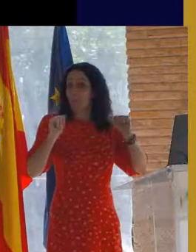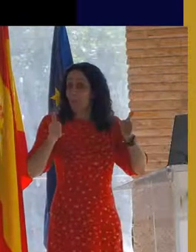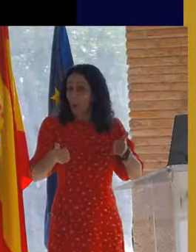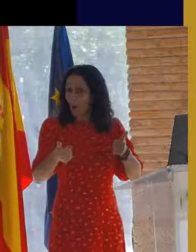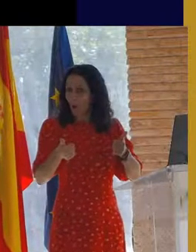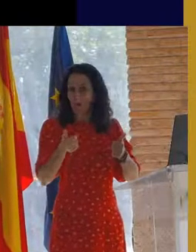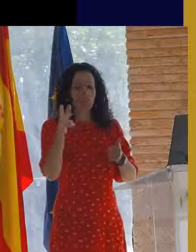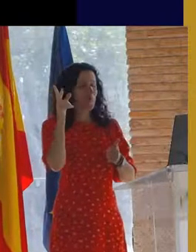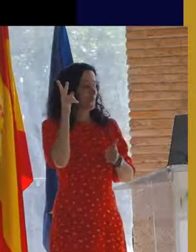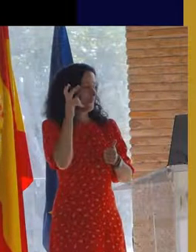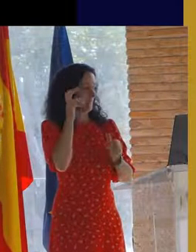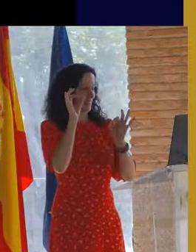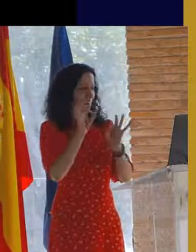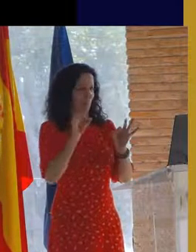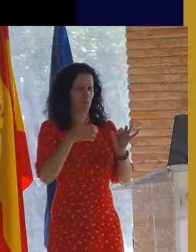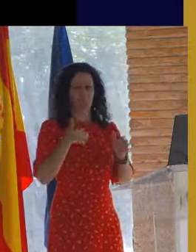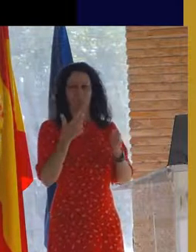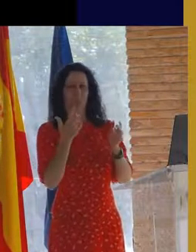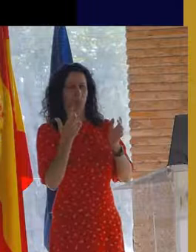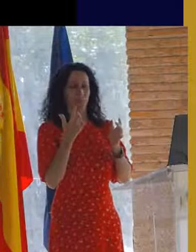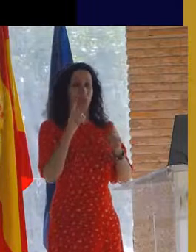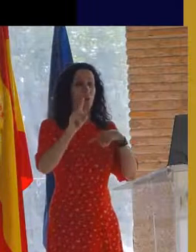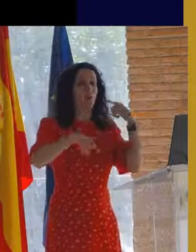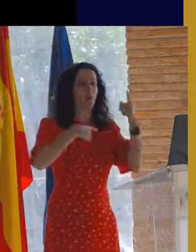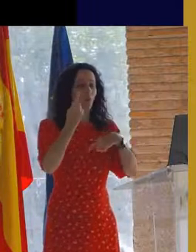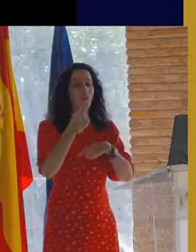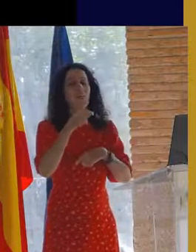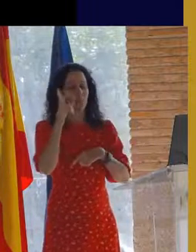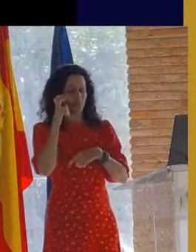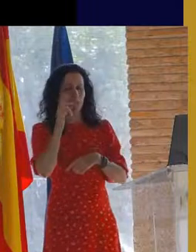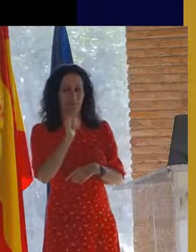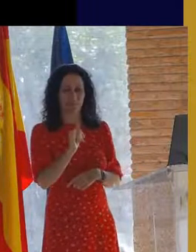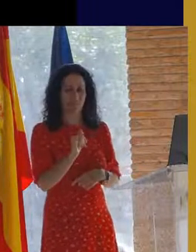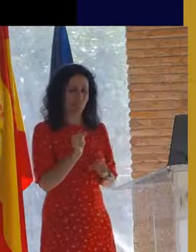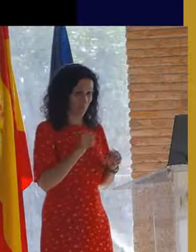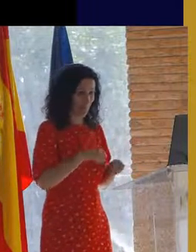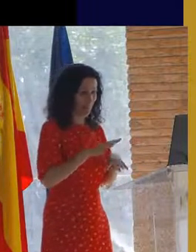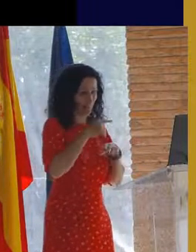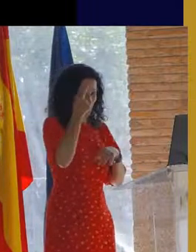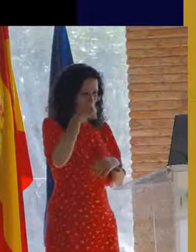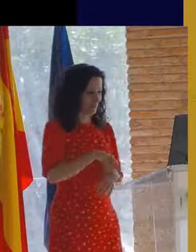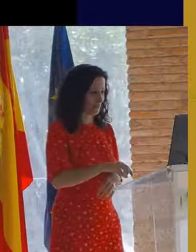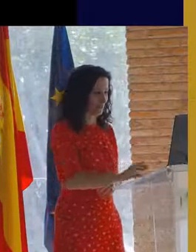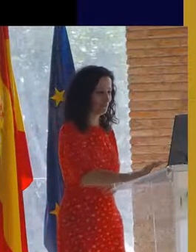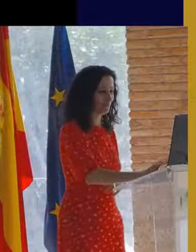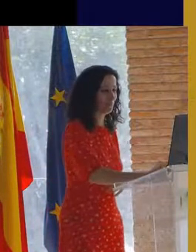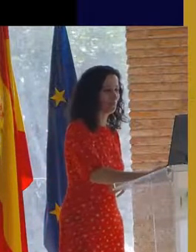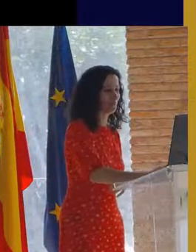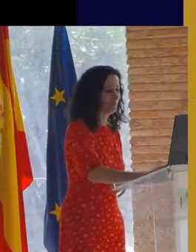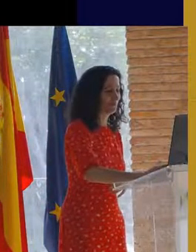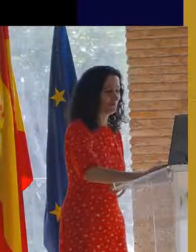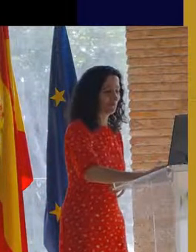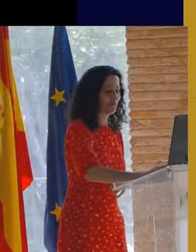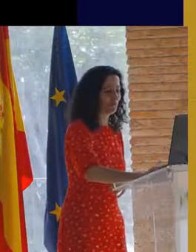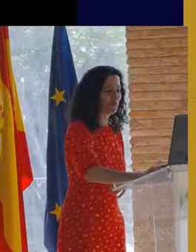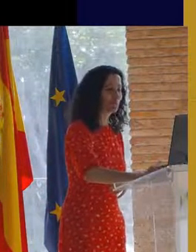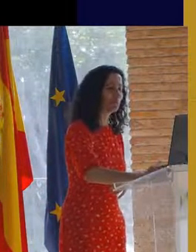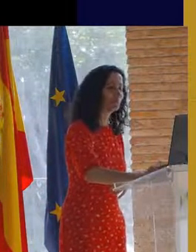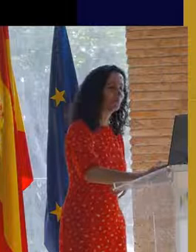funciona Eh Al principio No vais a escuchar nada no os asustéis no os habéis quedado sordo que luego ya hay audio